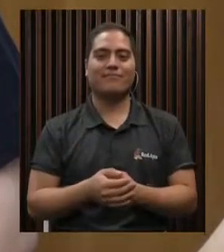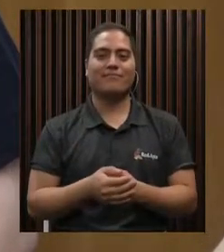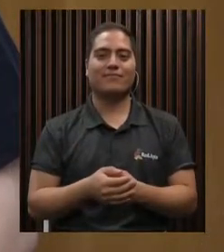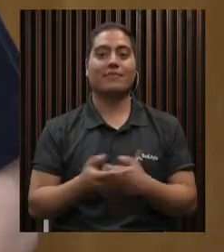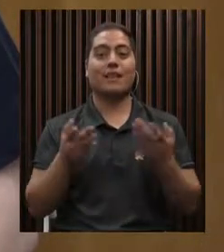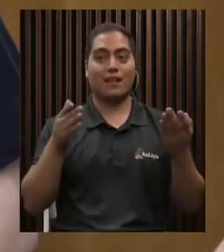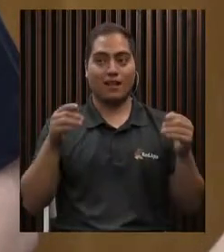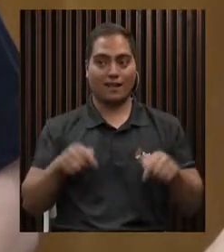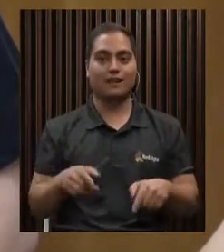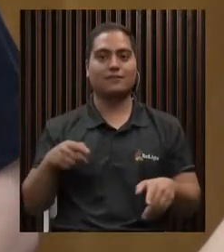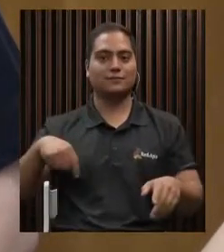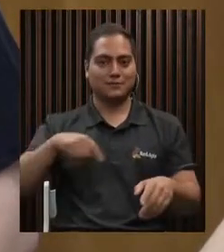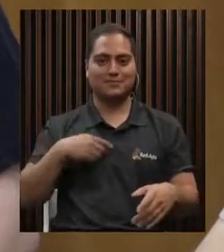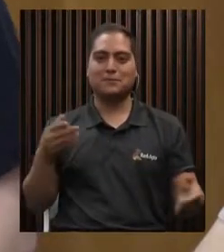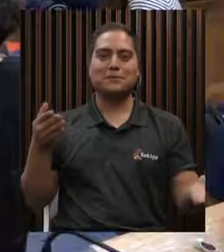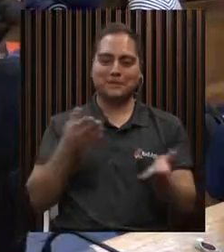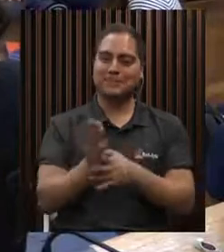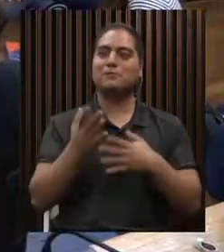aquí comenzamos a relajarnos, ¿verdad?